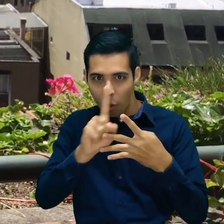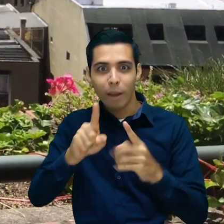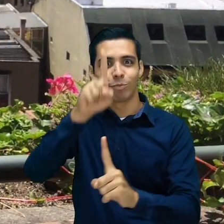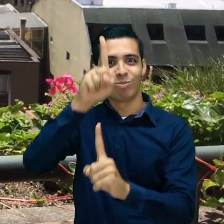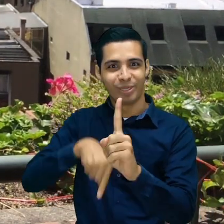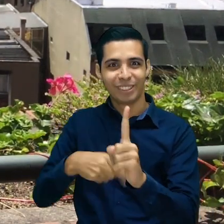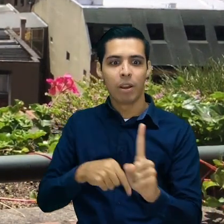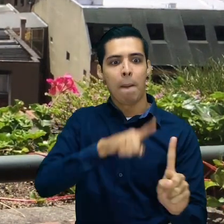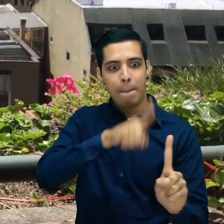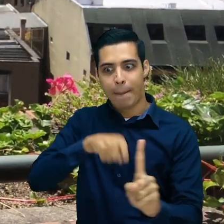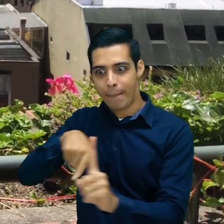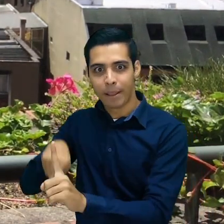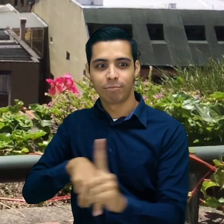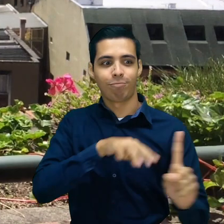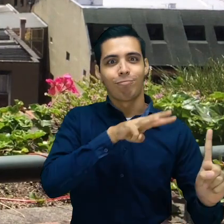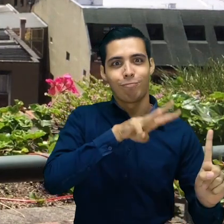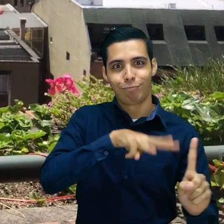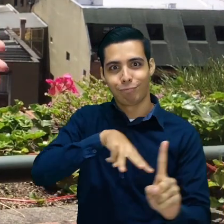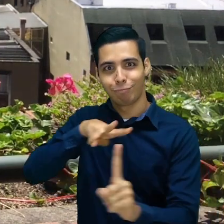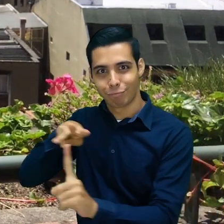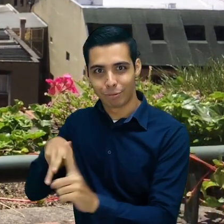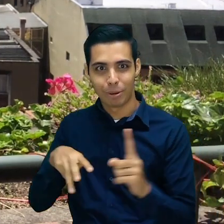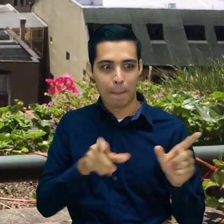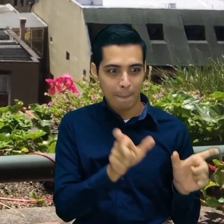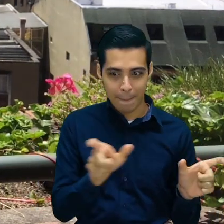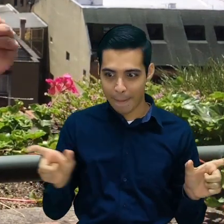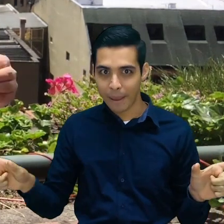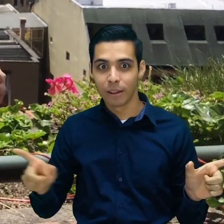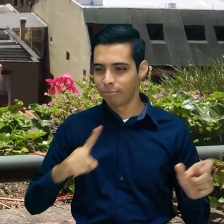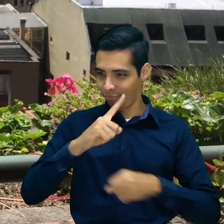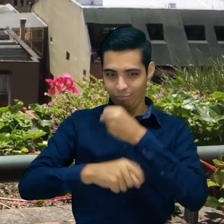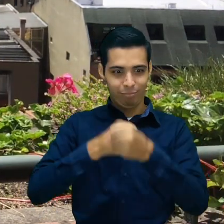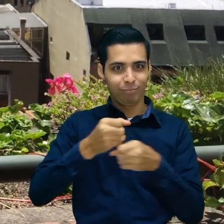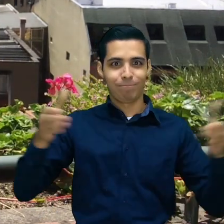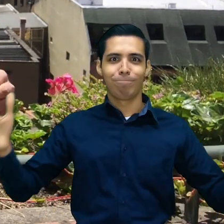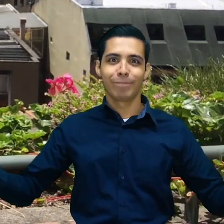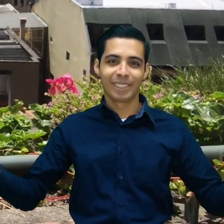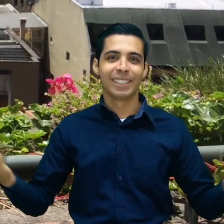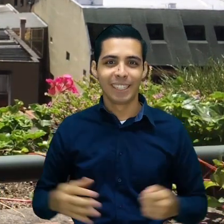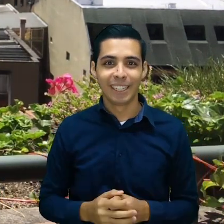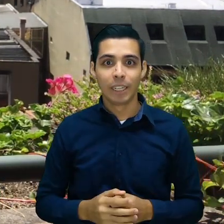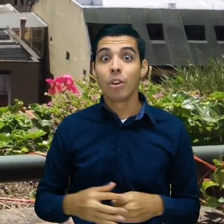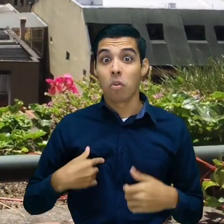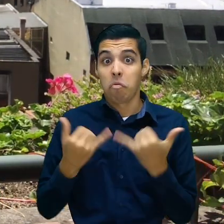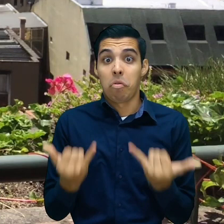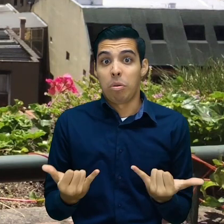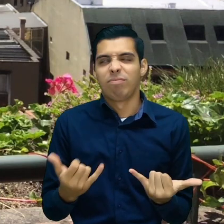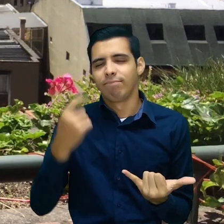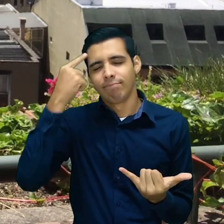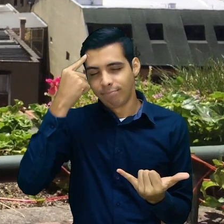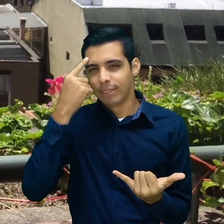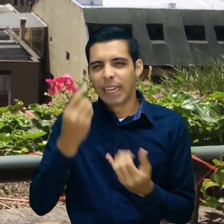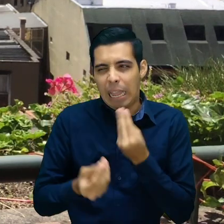semestres. Y de semestres, nuestros años. Esta es la razón por la cual en este momento estoy haciendo algo que creo que me ha funcionado